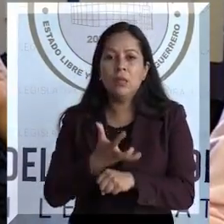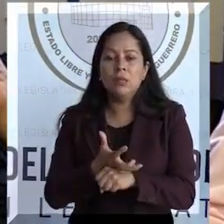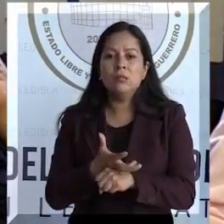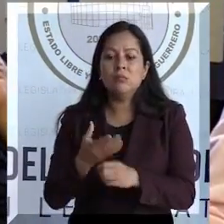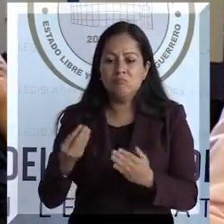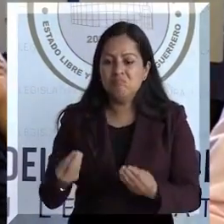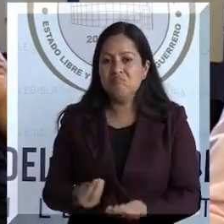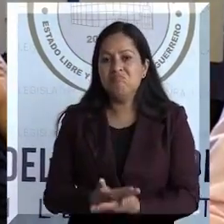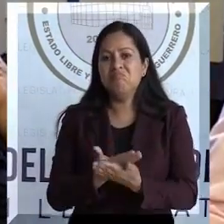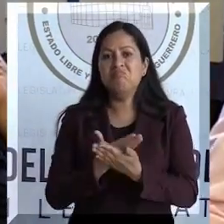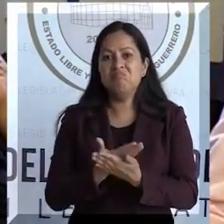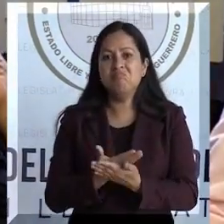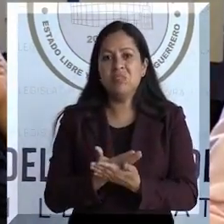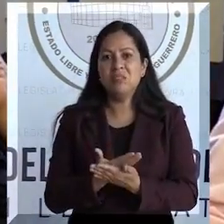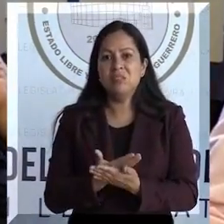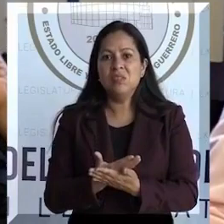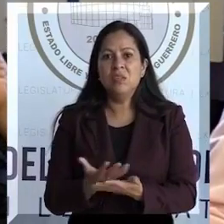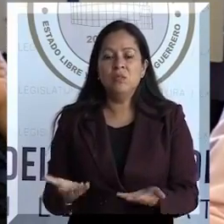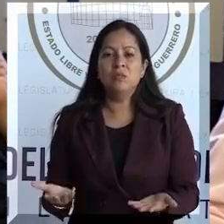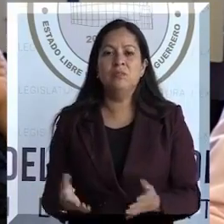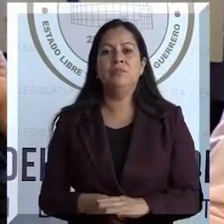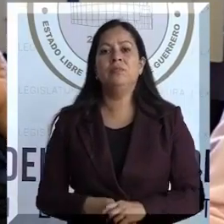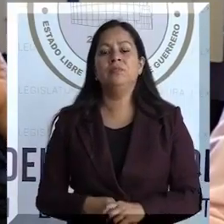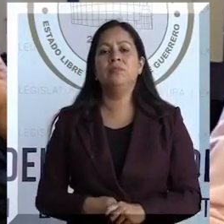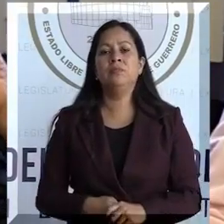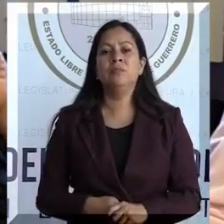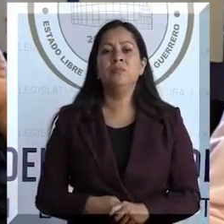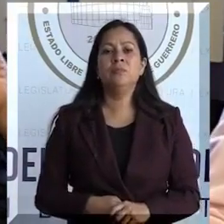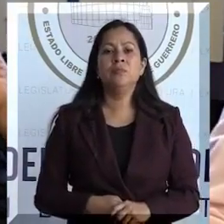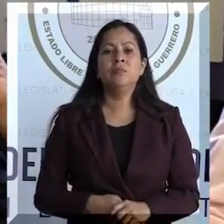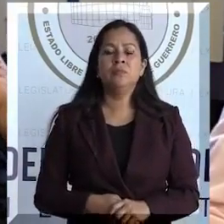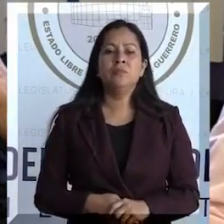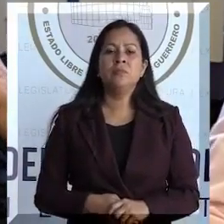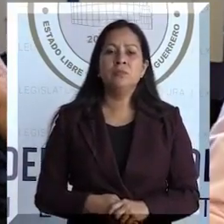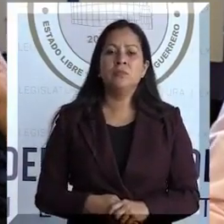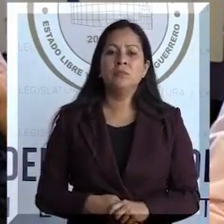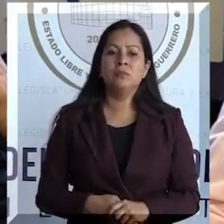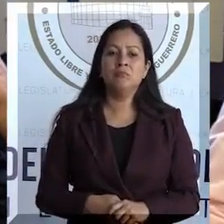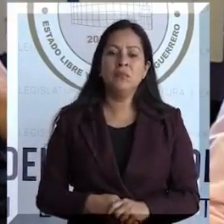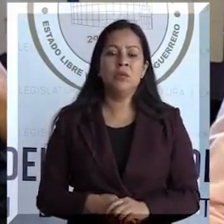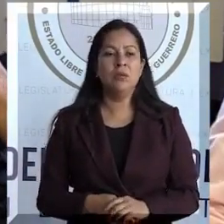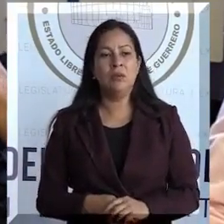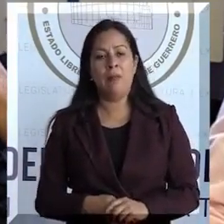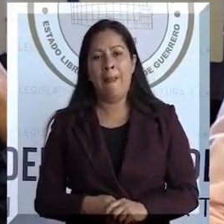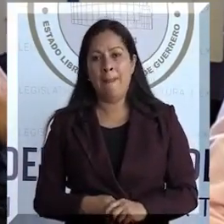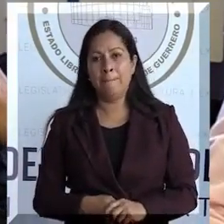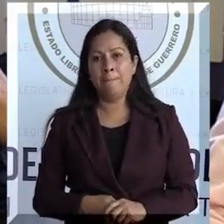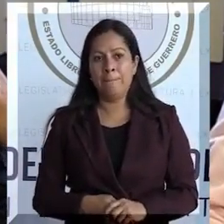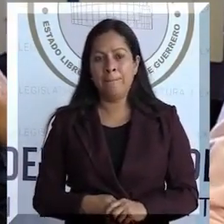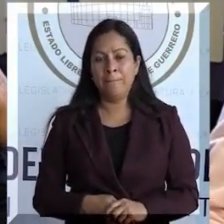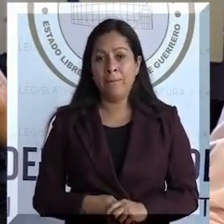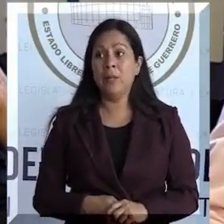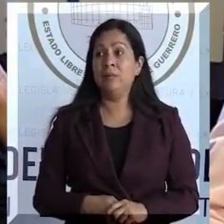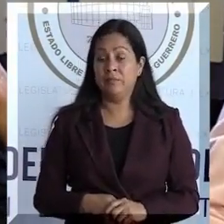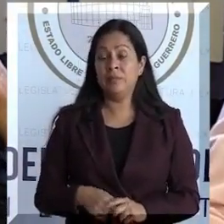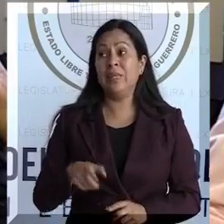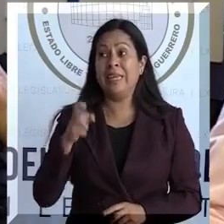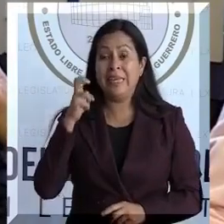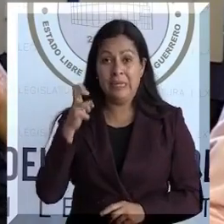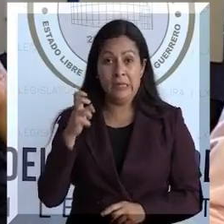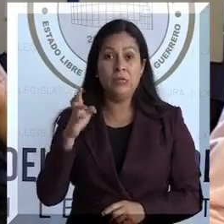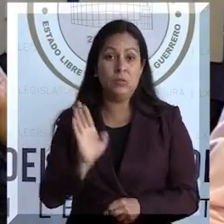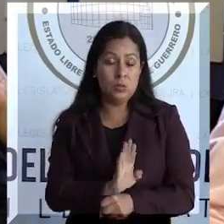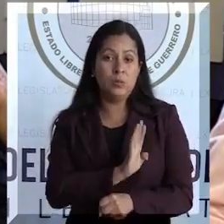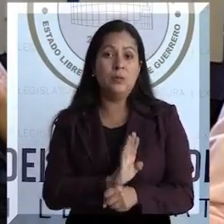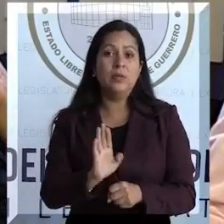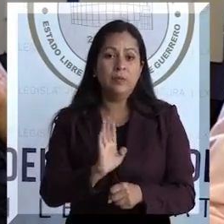doble nacionalidad, y se les acercan y les hace muy bien. De eso es un beneficio,